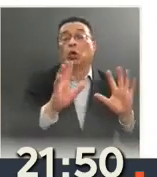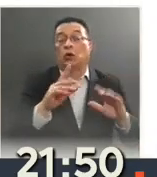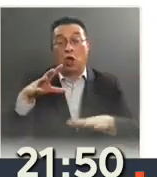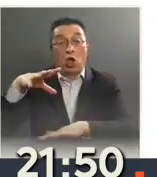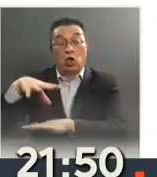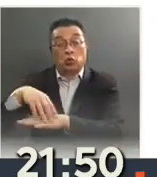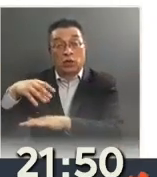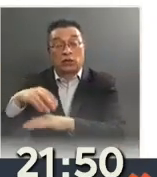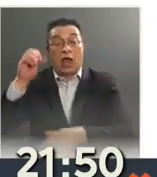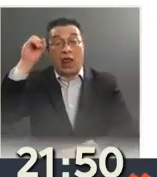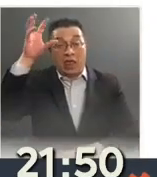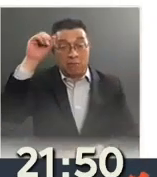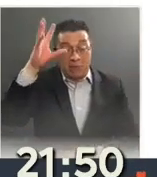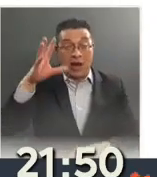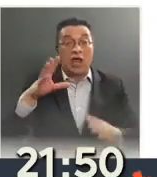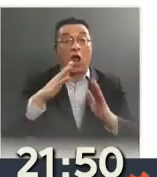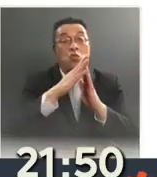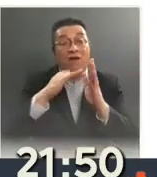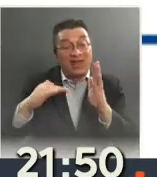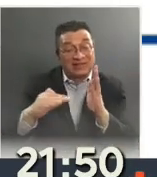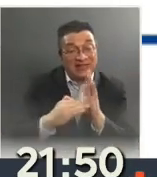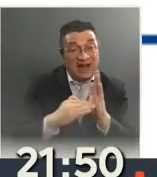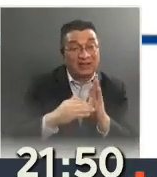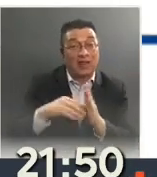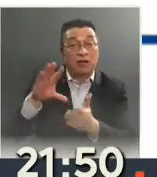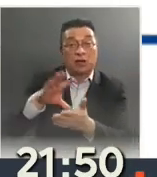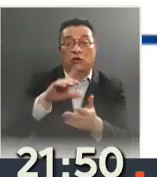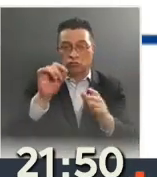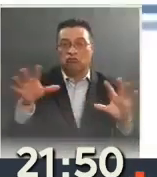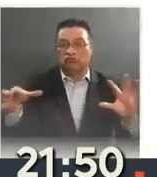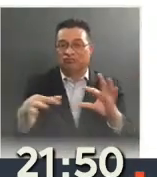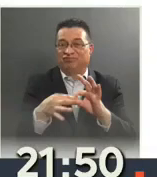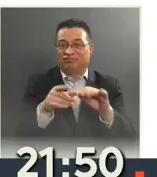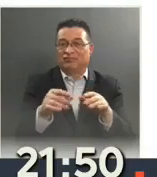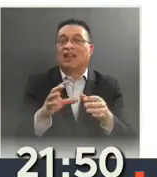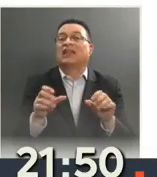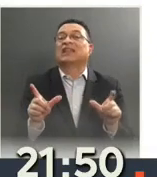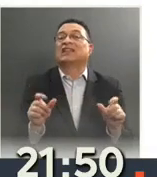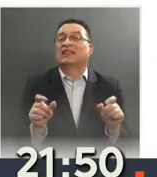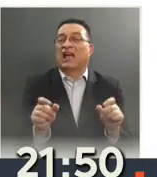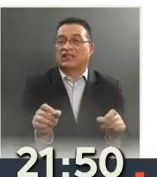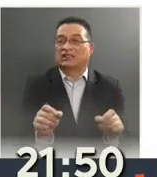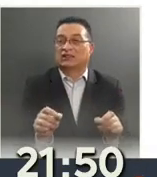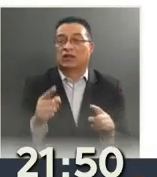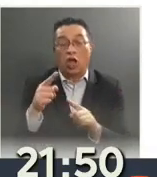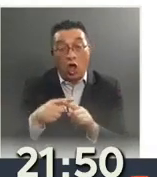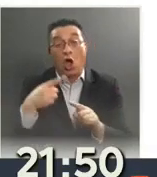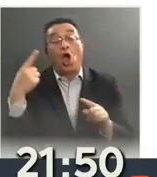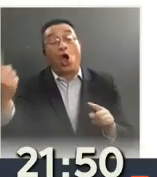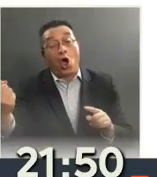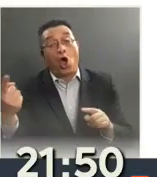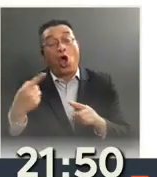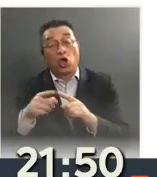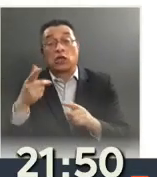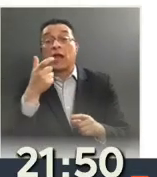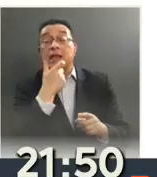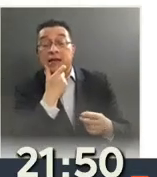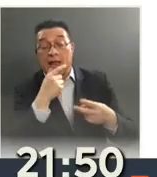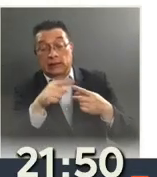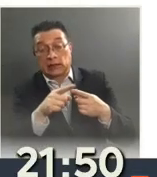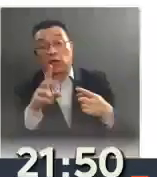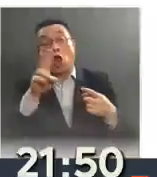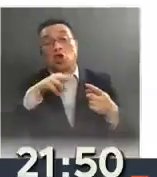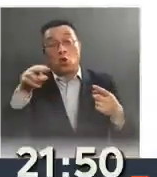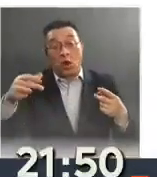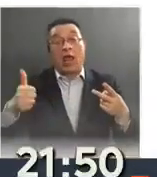Alemania y Nueva Zelanda han indicado un posible nexo con el cáncer, mientras que estudios semejantes hechos en el Reino Unido, Noruega,